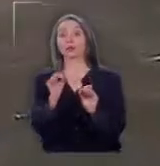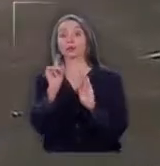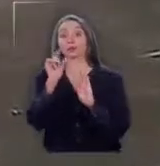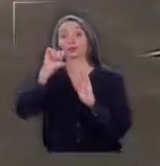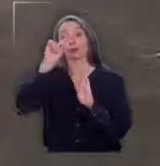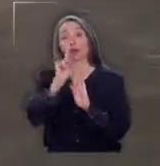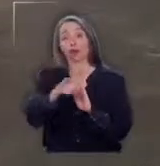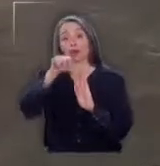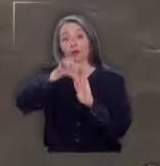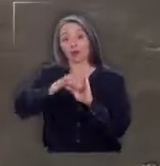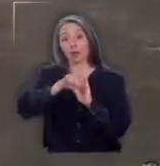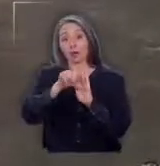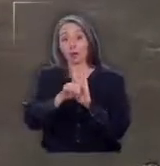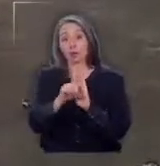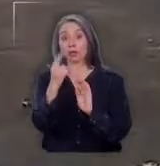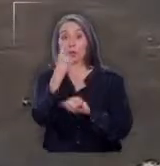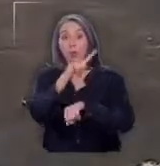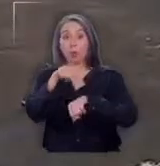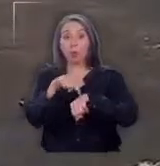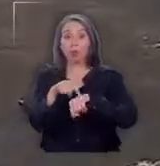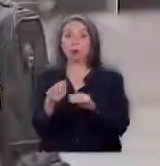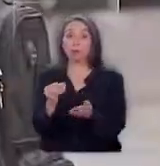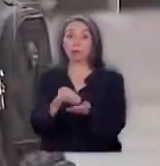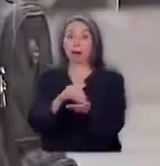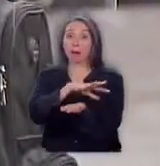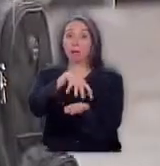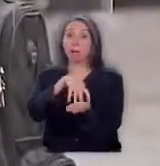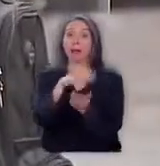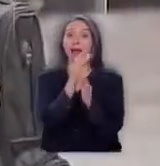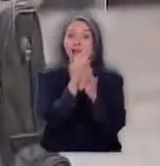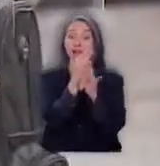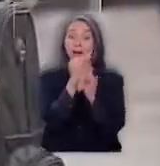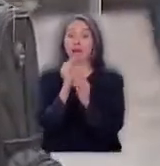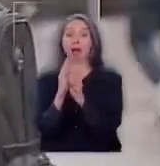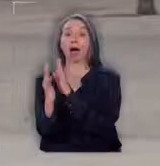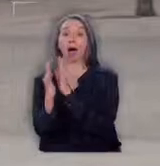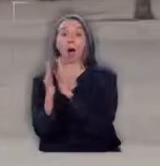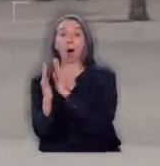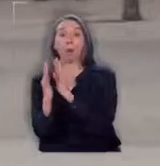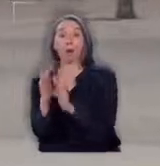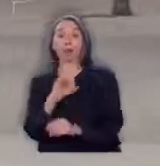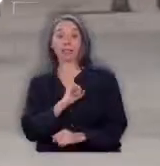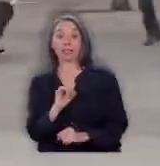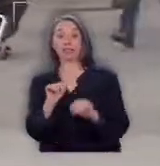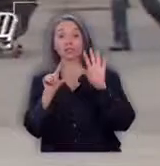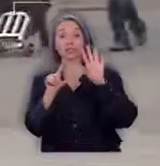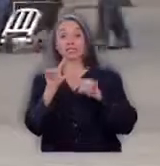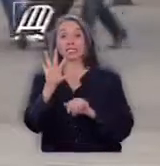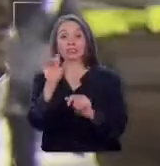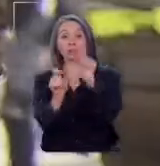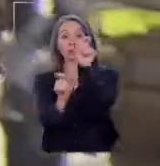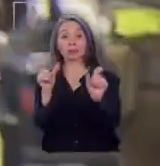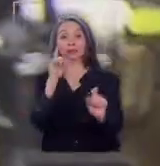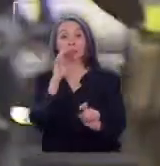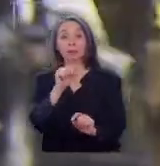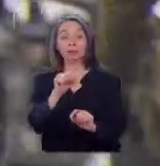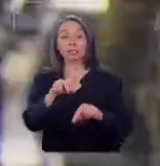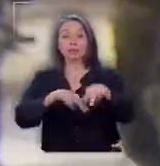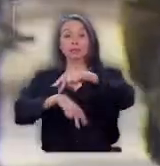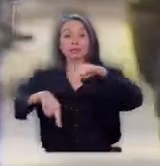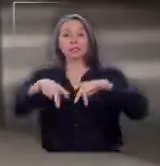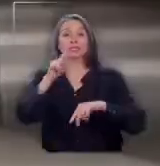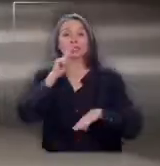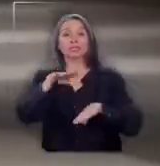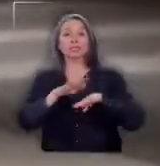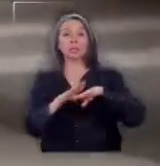en solo una hora en la Plaza de Armas de Santiago y el Paseo humada se detectaron 75 personas circulando sin